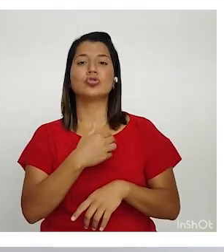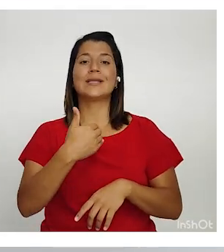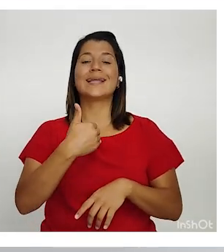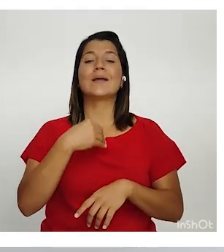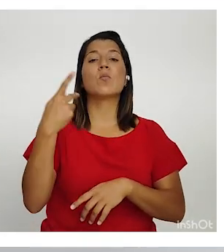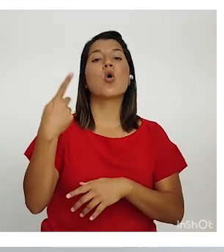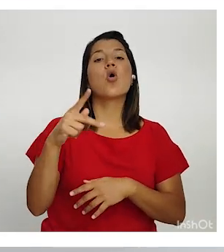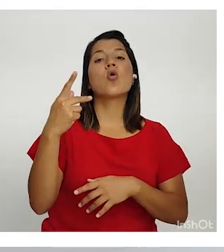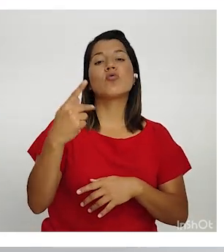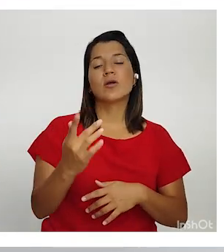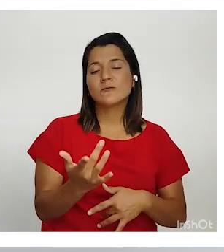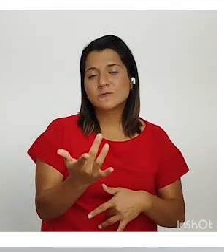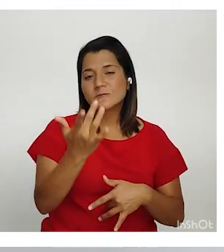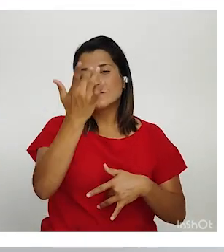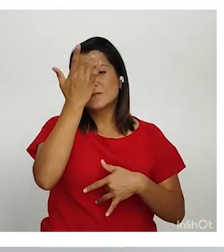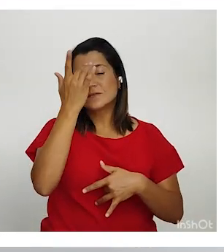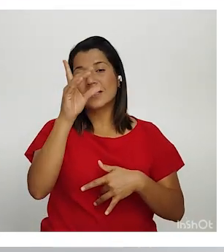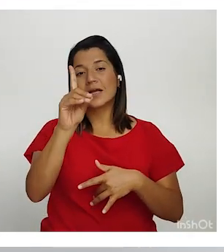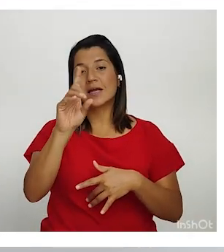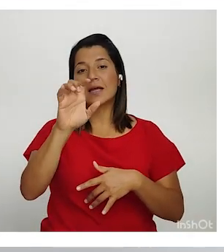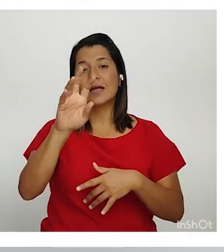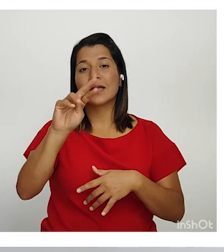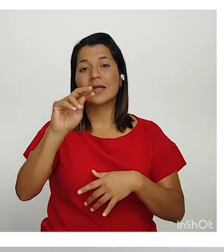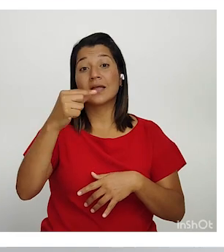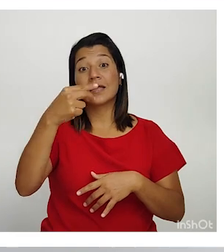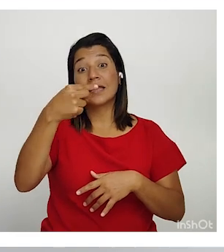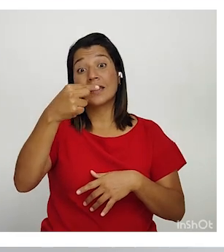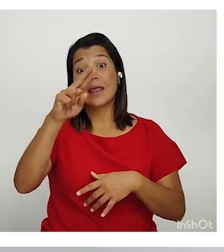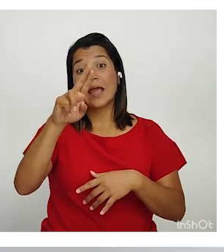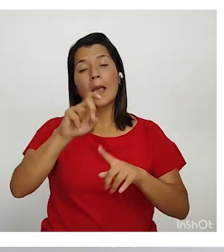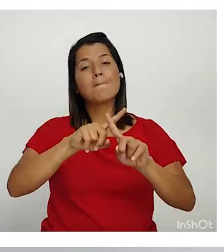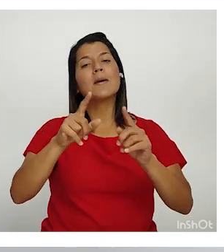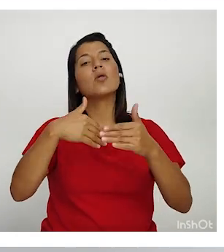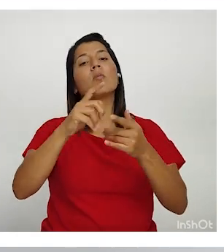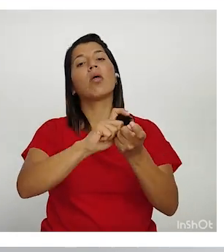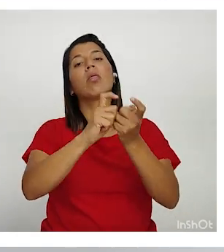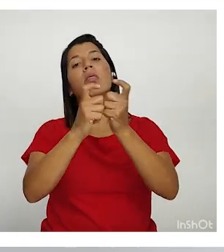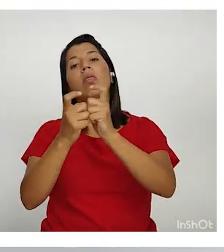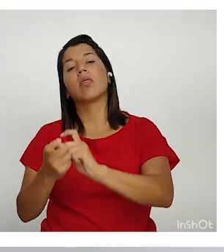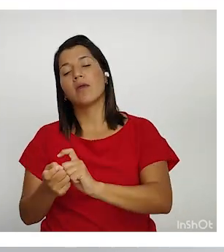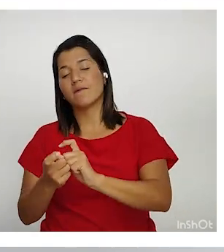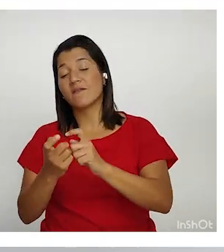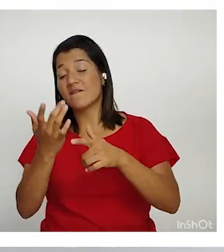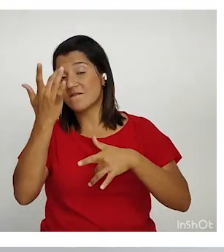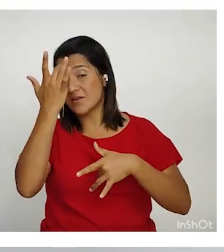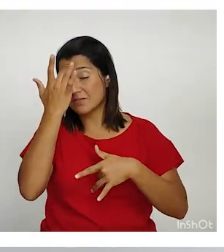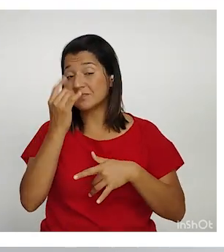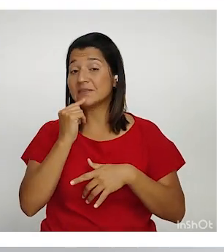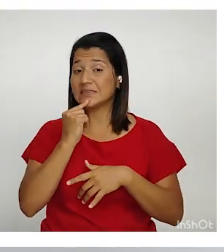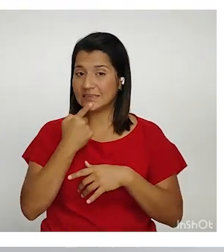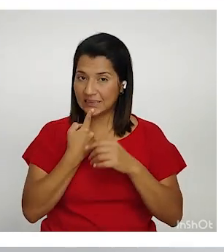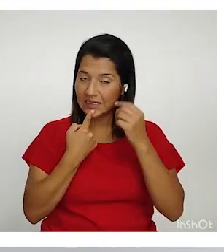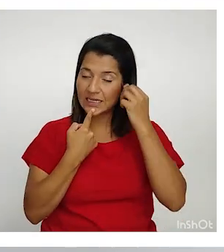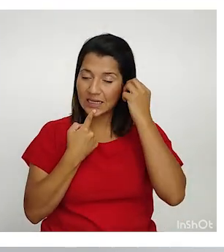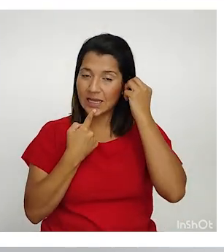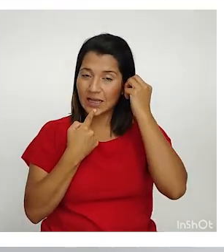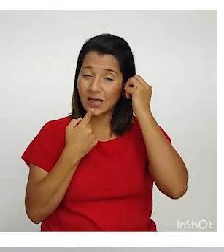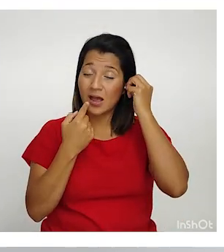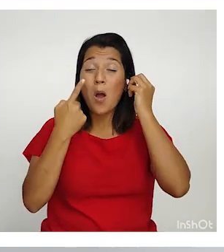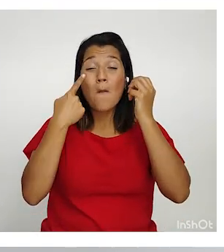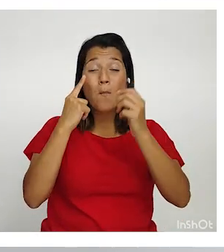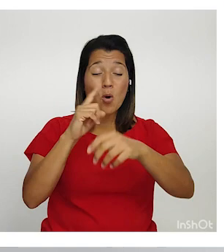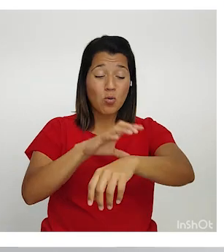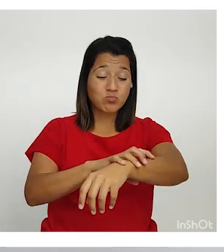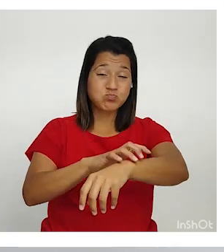de contraer un dengue o que esta enfermedad se nos transforme en una enfermedad grave o dengue grave por la reacción